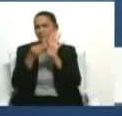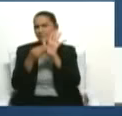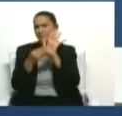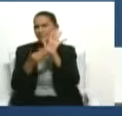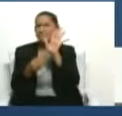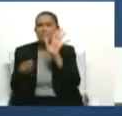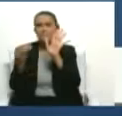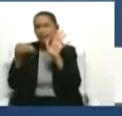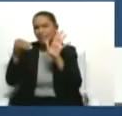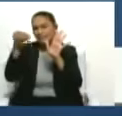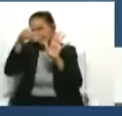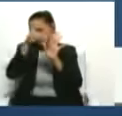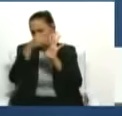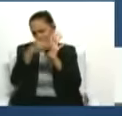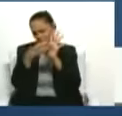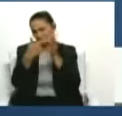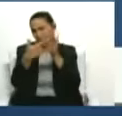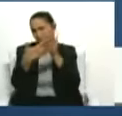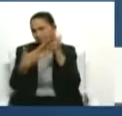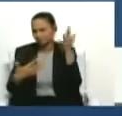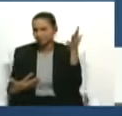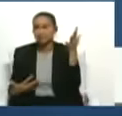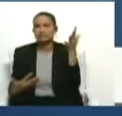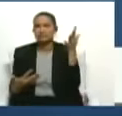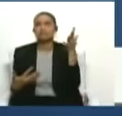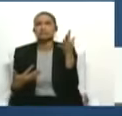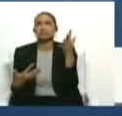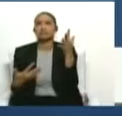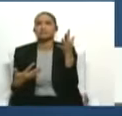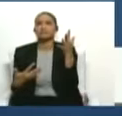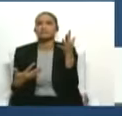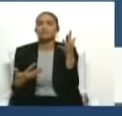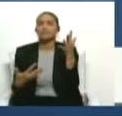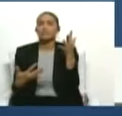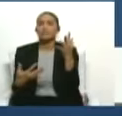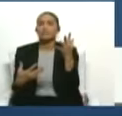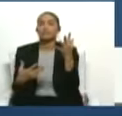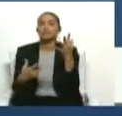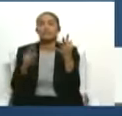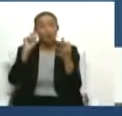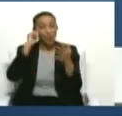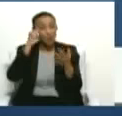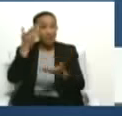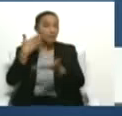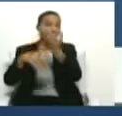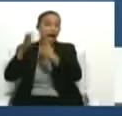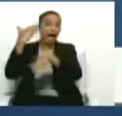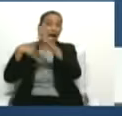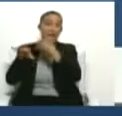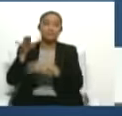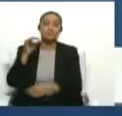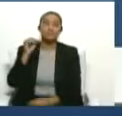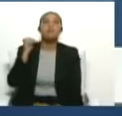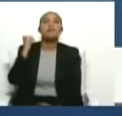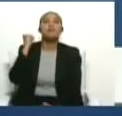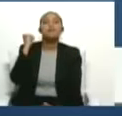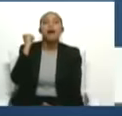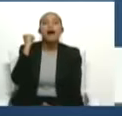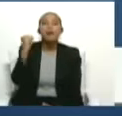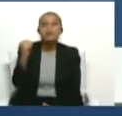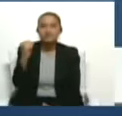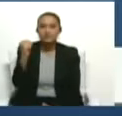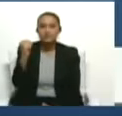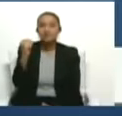otra. Recordemos solamente el del asesino de la viñeta, que intentó y afortunadamente